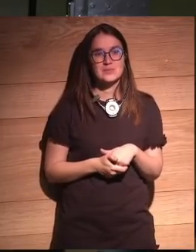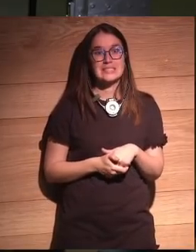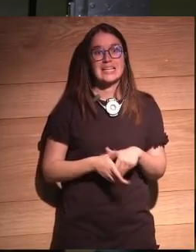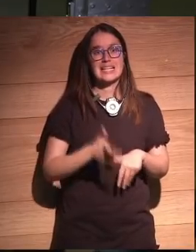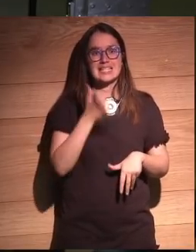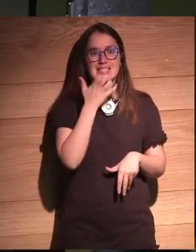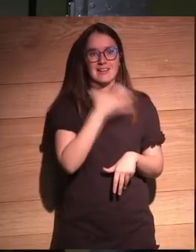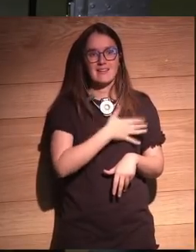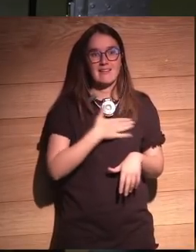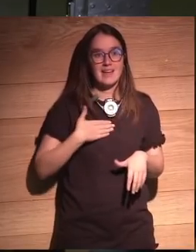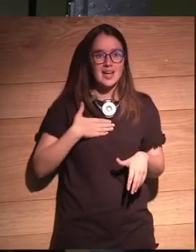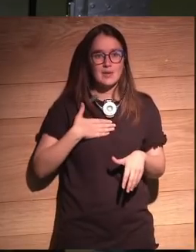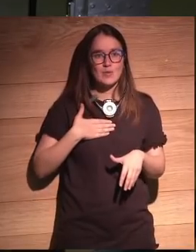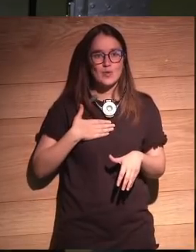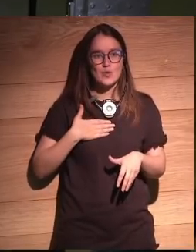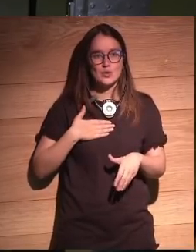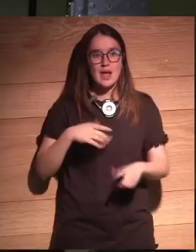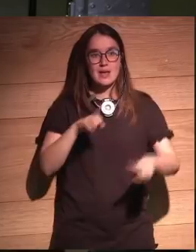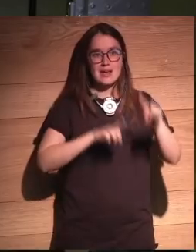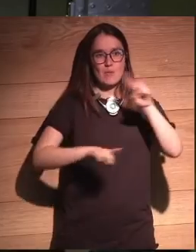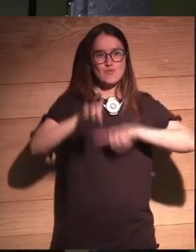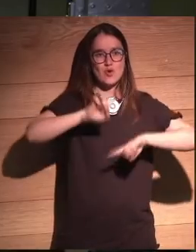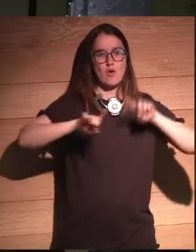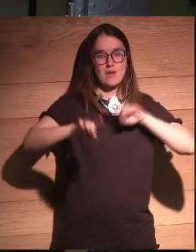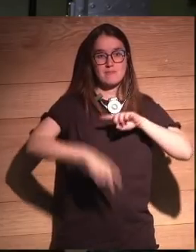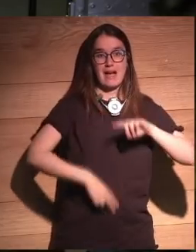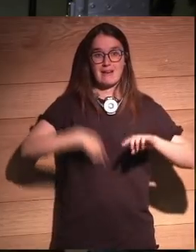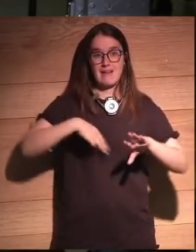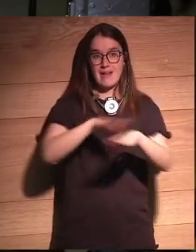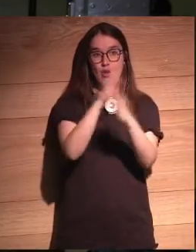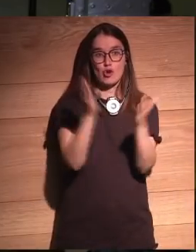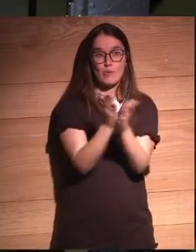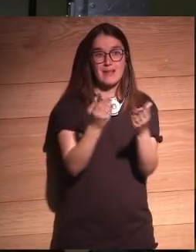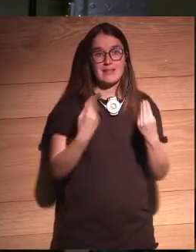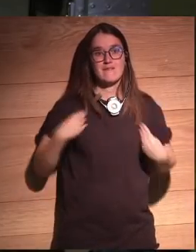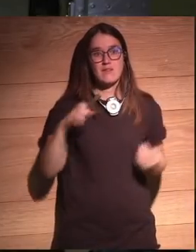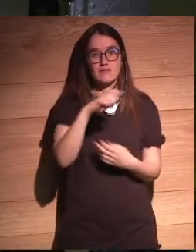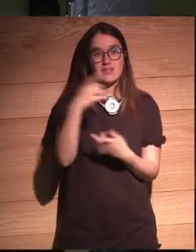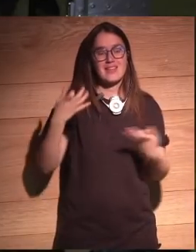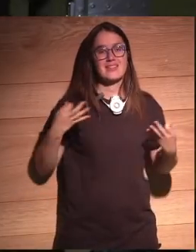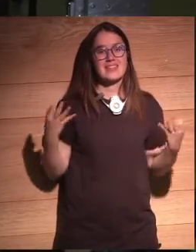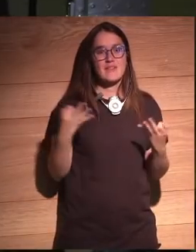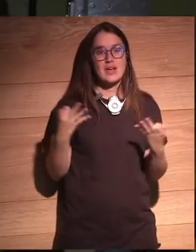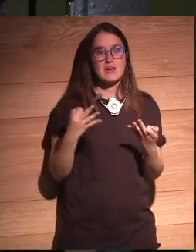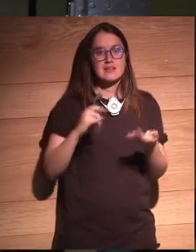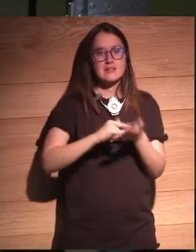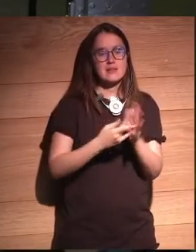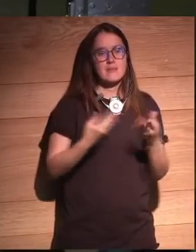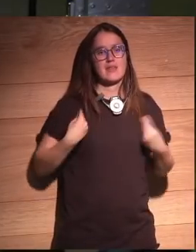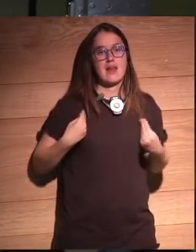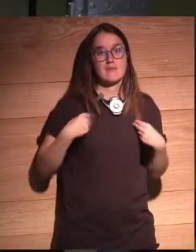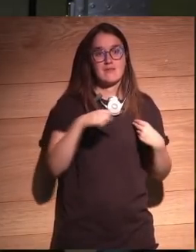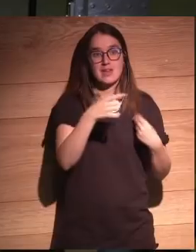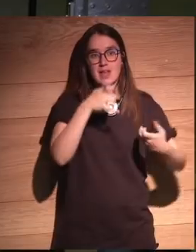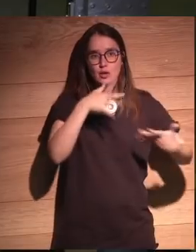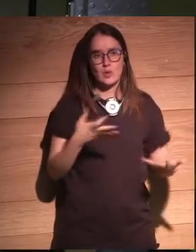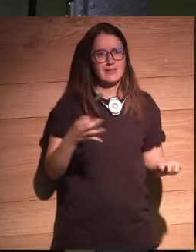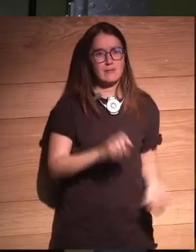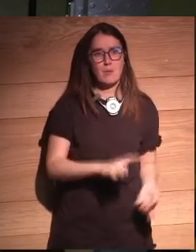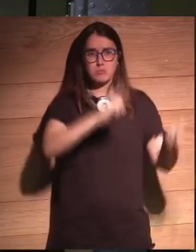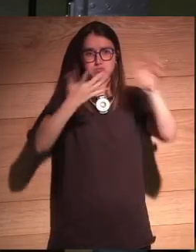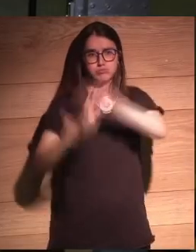Si queremos tratar el problema global de la vivienda, tenemos que cambiar el sistema de la vivienda tal cual está ahora.